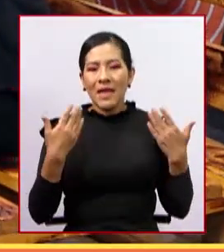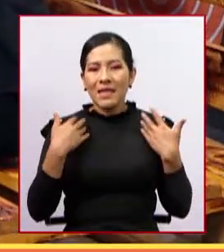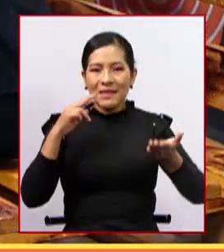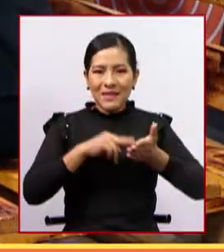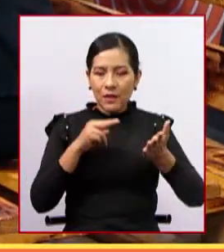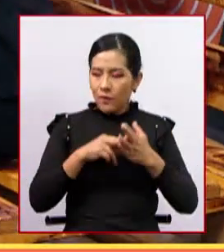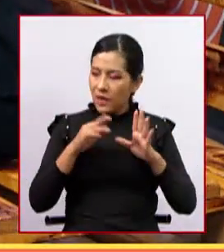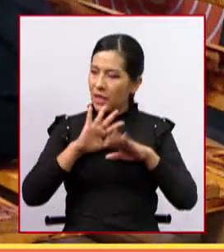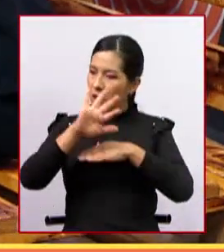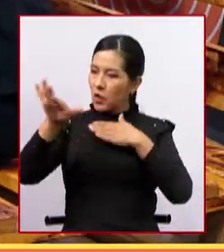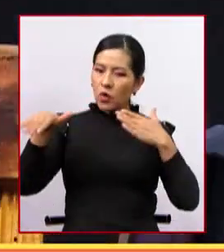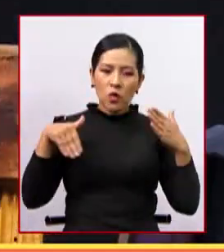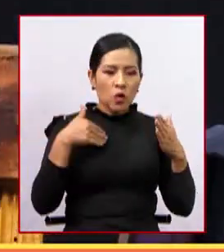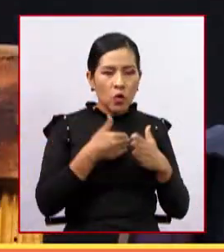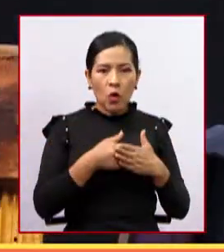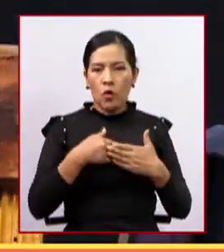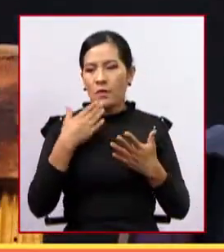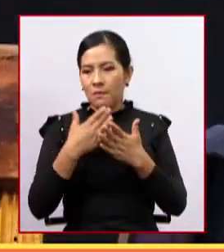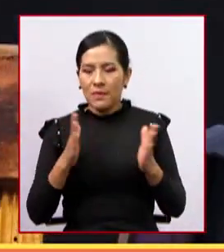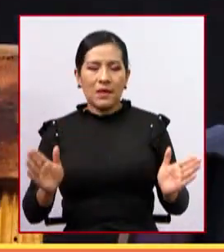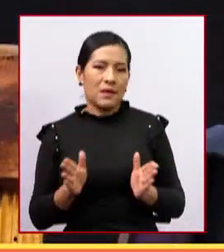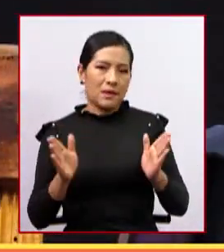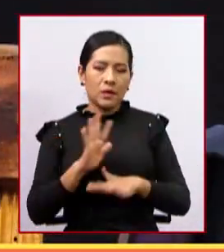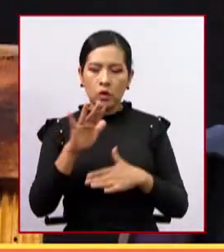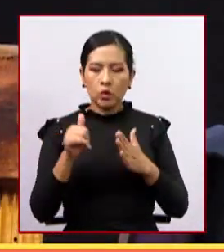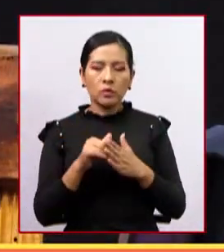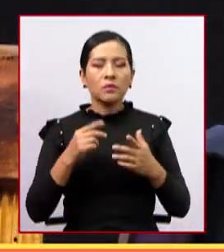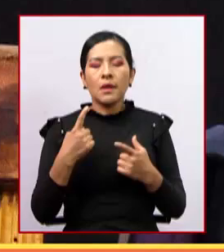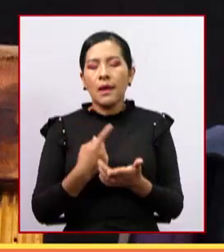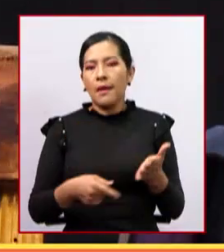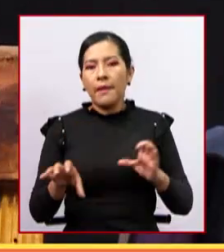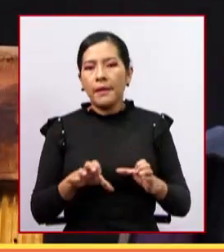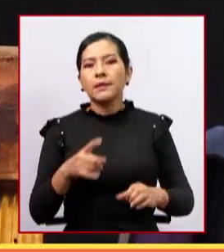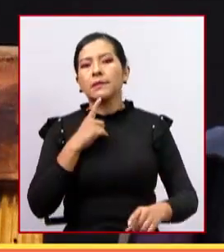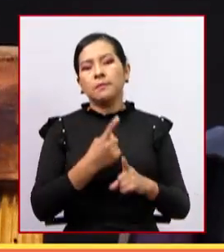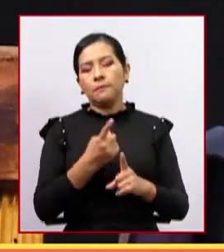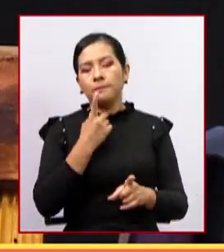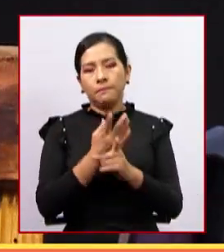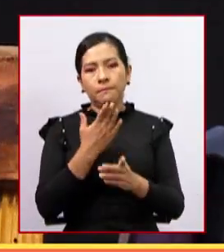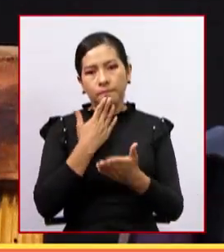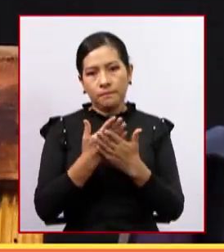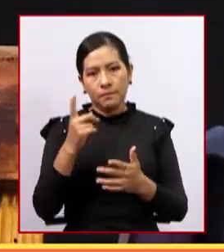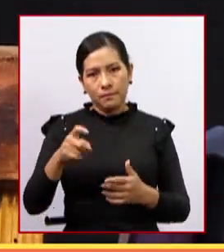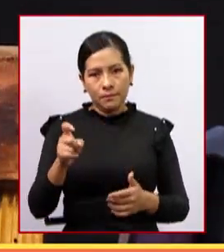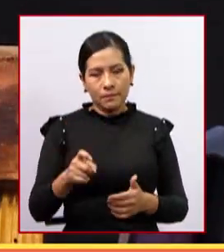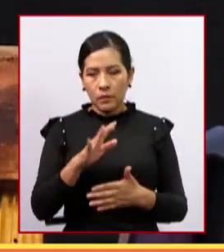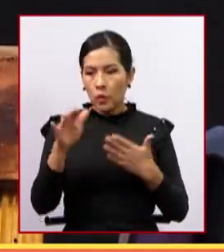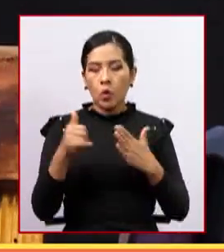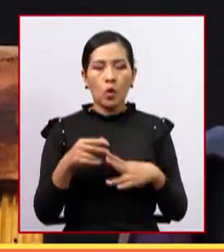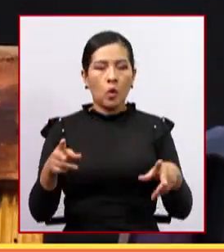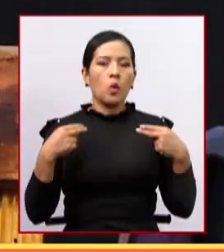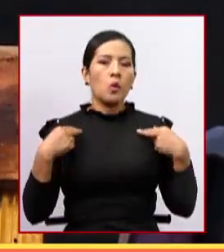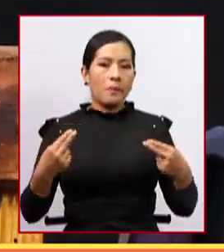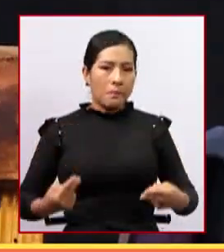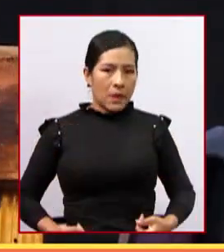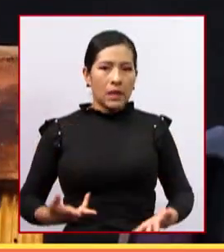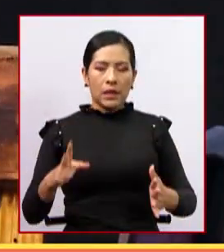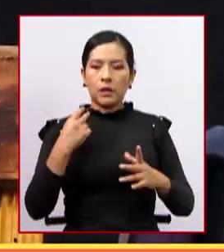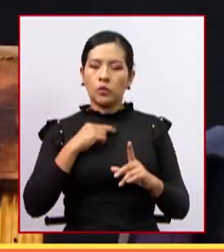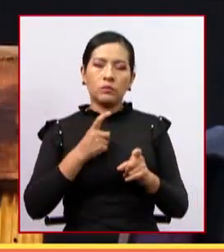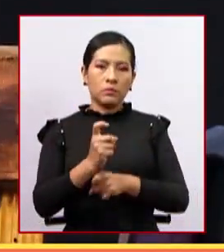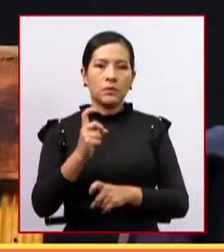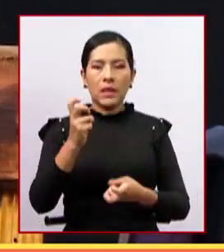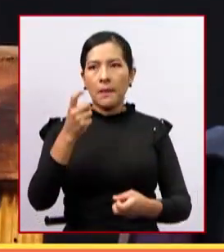hasta en el respirar. O sea, todo lo que hacemos tiene que ver. Nos estamos afectando como humanidad en los pensamientos,